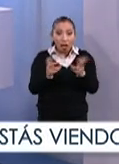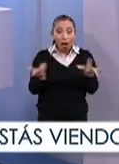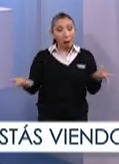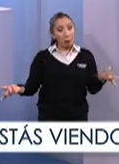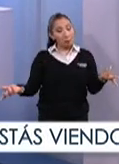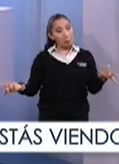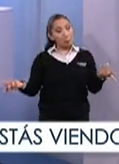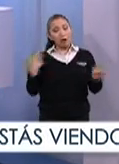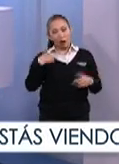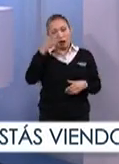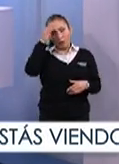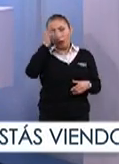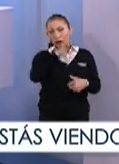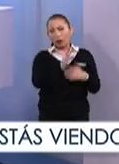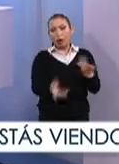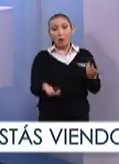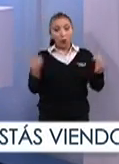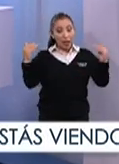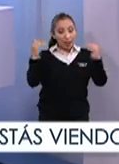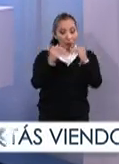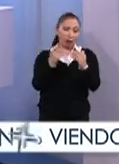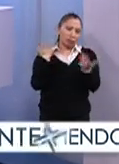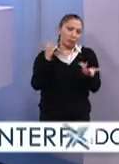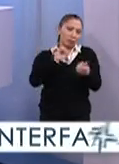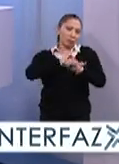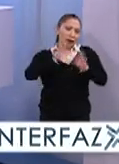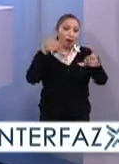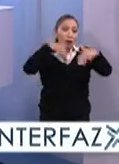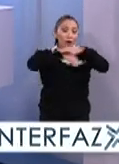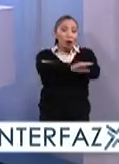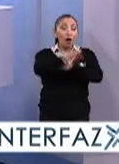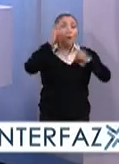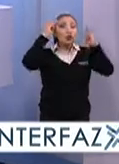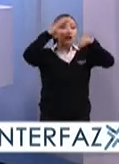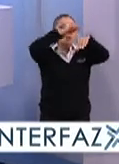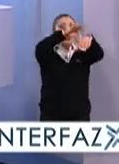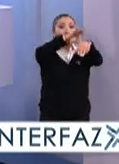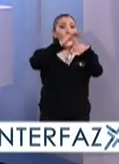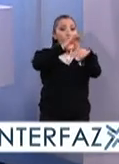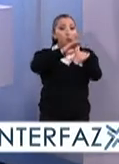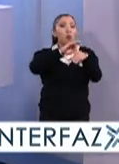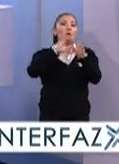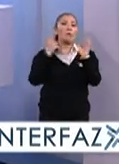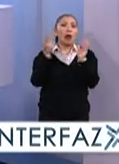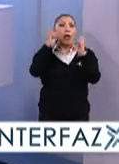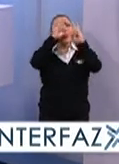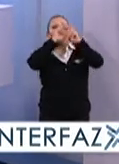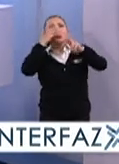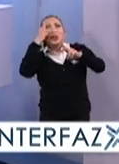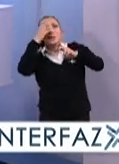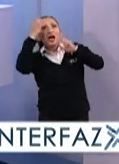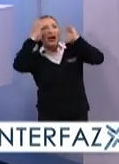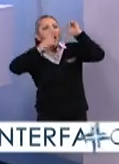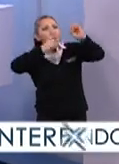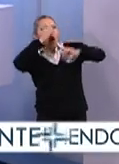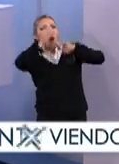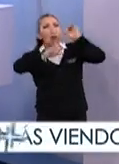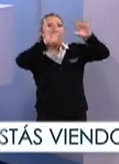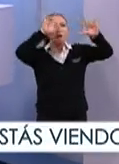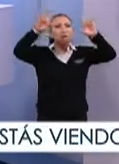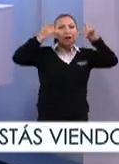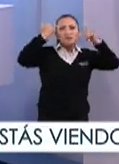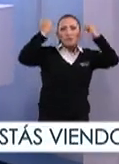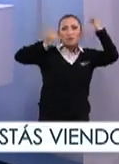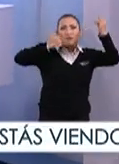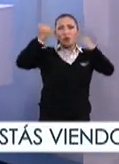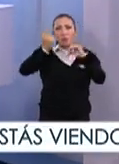creo que coincidiremos en que nunca es igual estar dentro de un museo, dentro de un recinto, para poder analizar estas grandes obras de los grandes